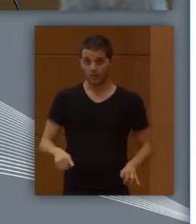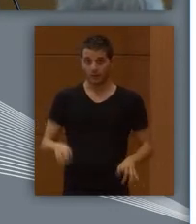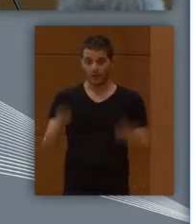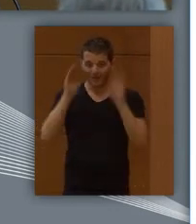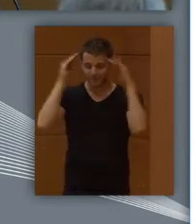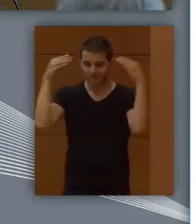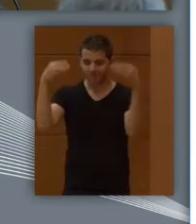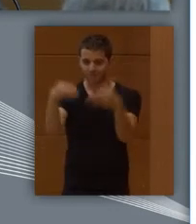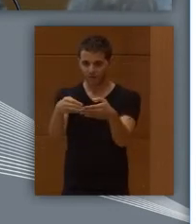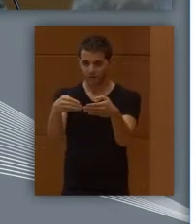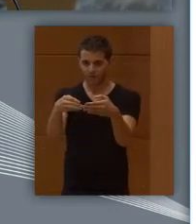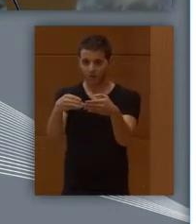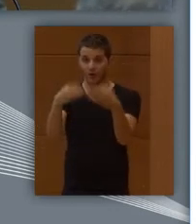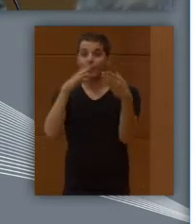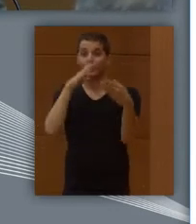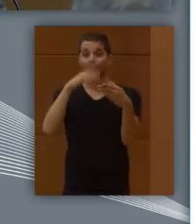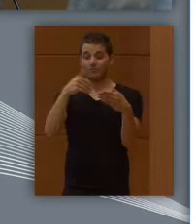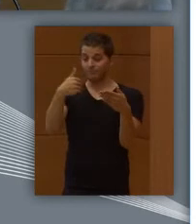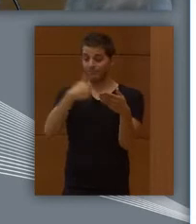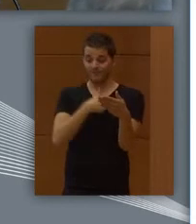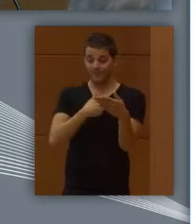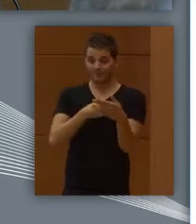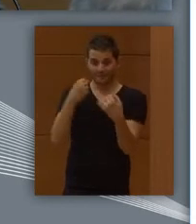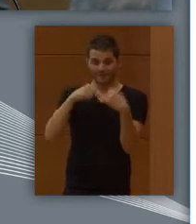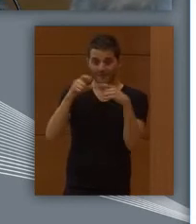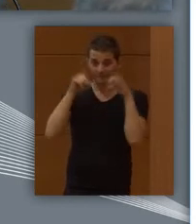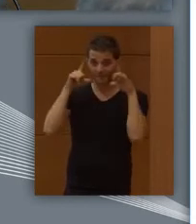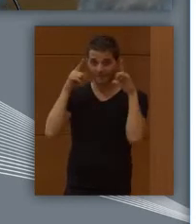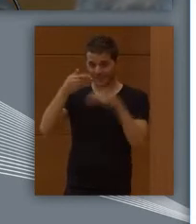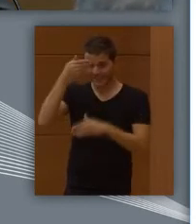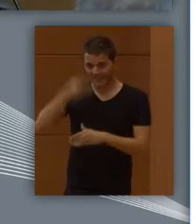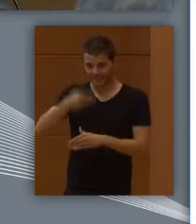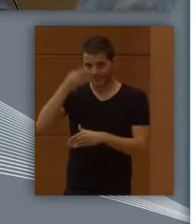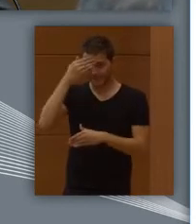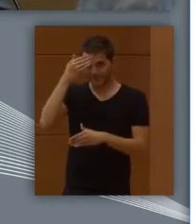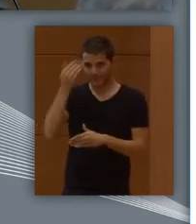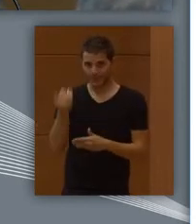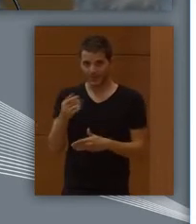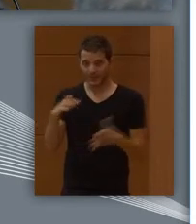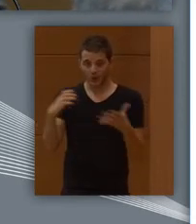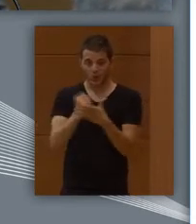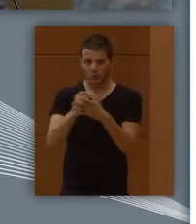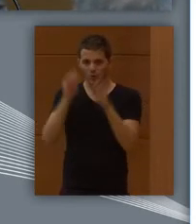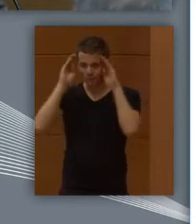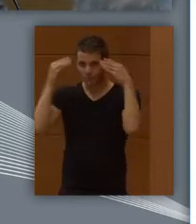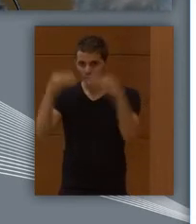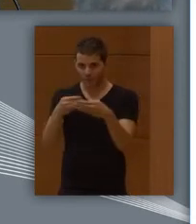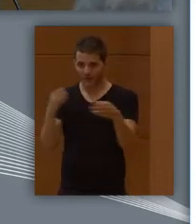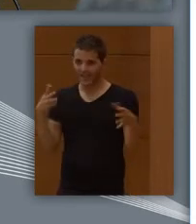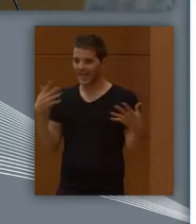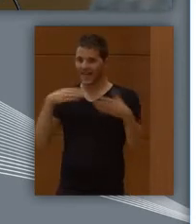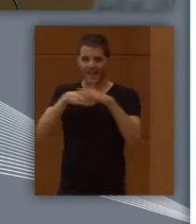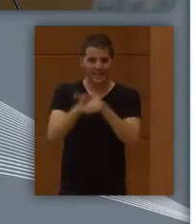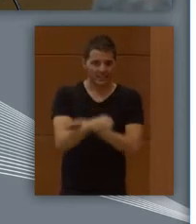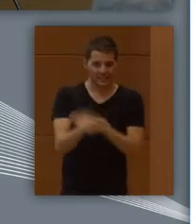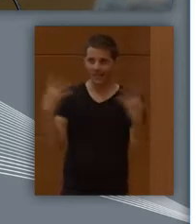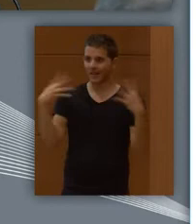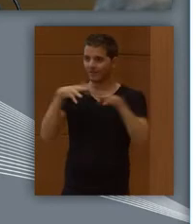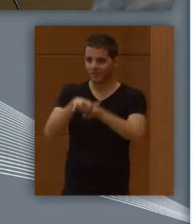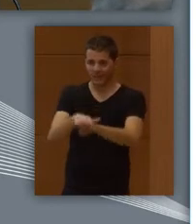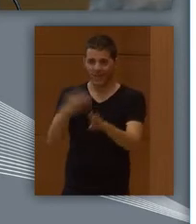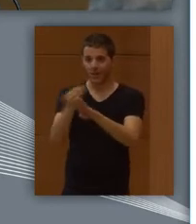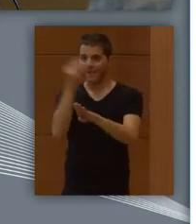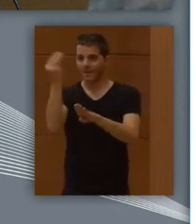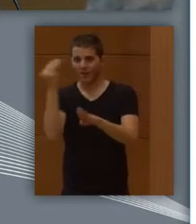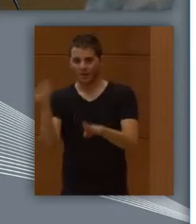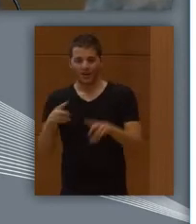diana, como actor y como protagonista fundamental, todo aquello, toda aquella accesibilidad, inclusión y mejoras técnicas,